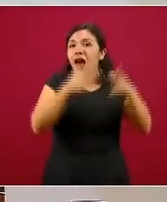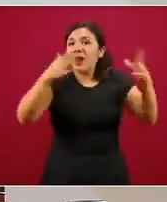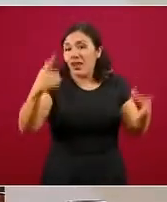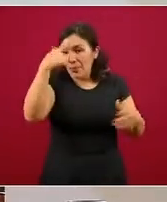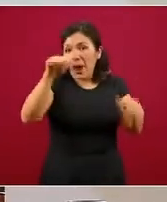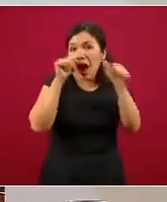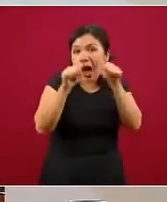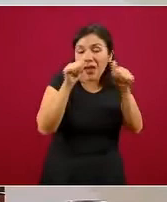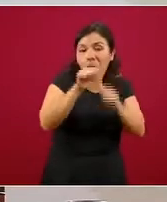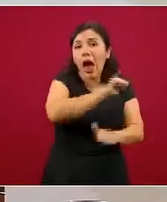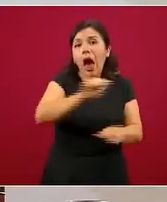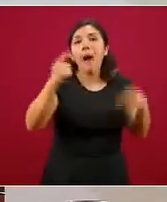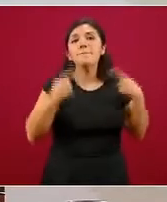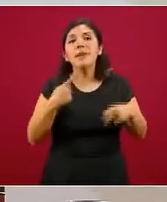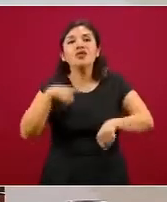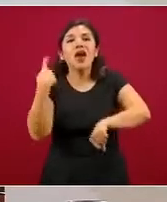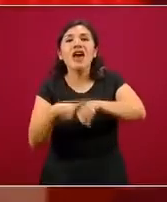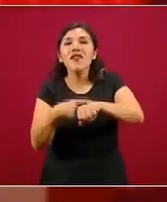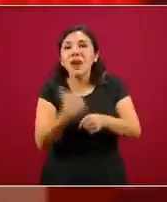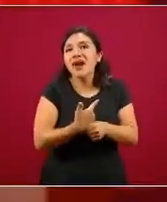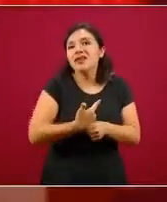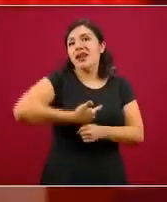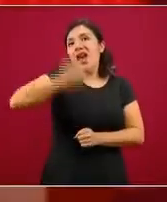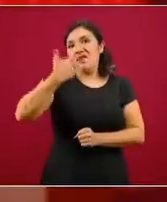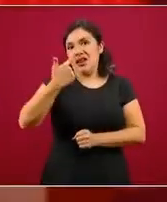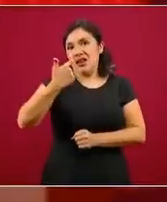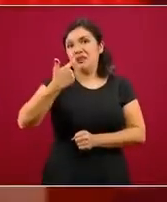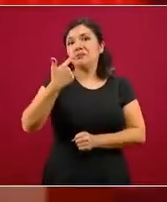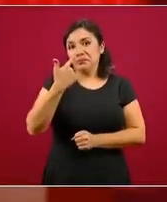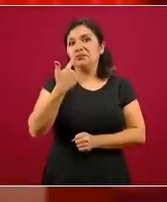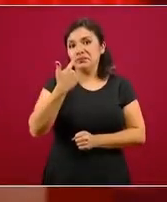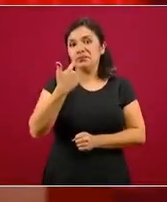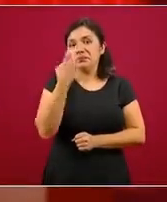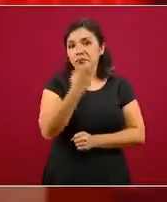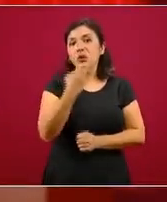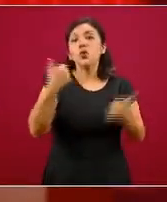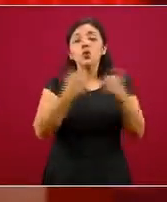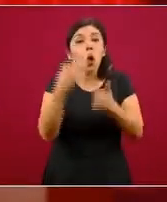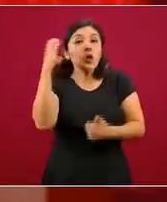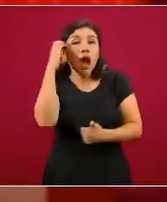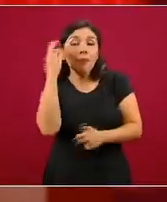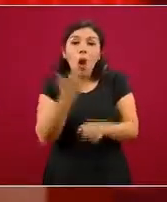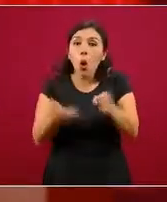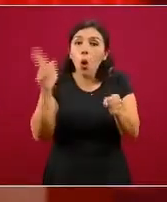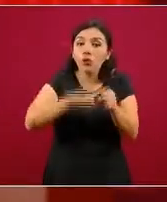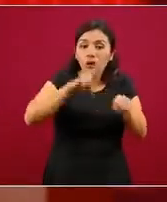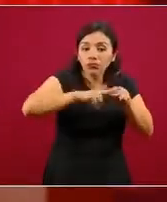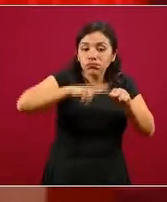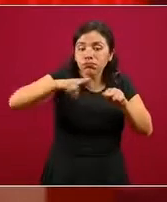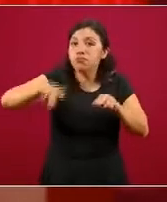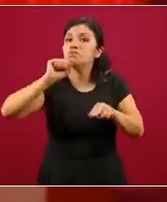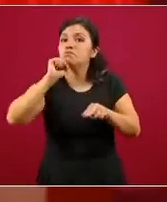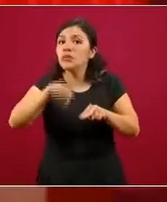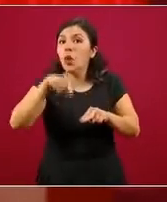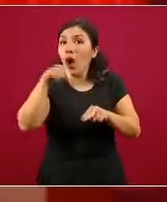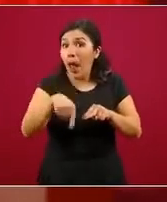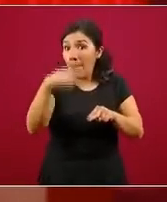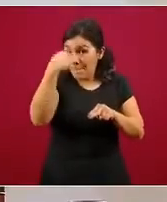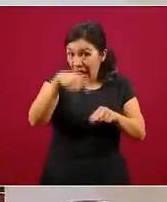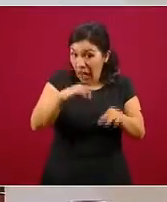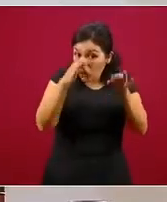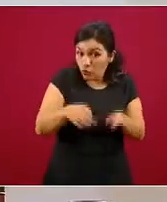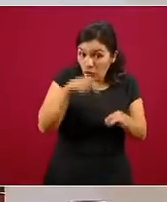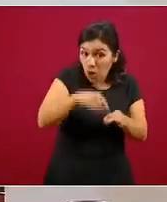de atender a personas críticamente enfermas en camas de hospitalización tradicionalmente no